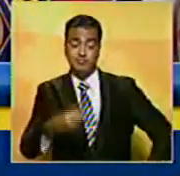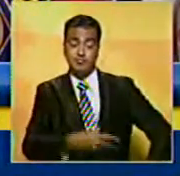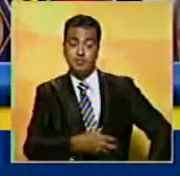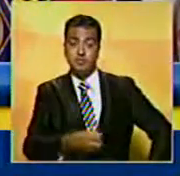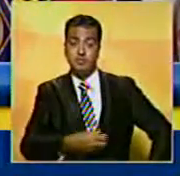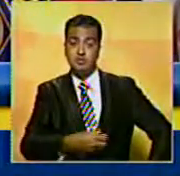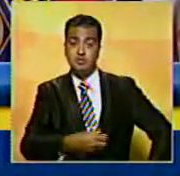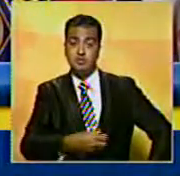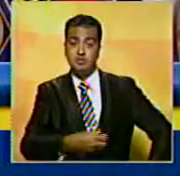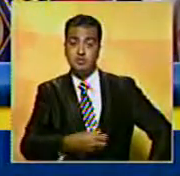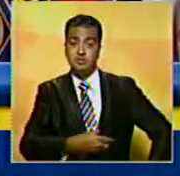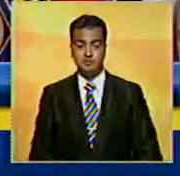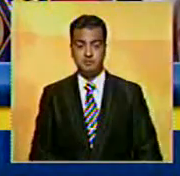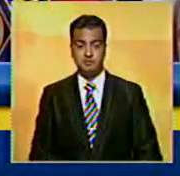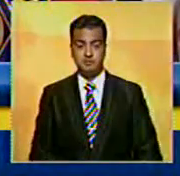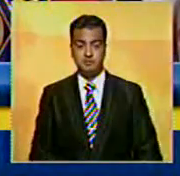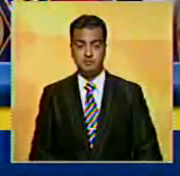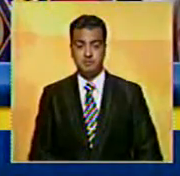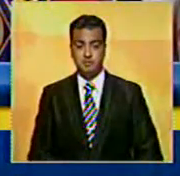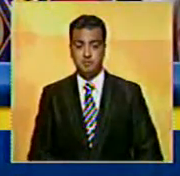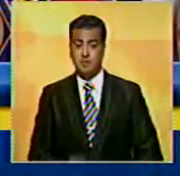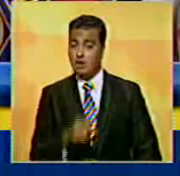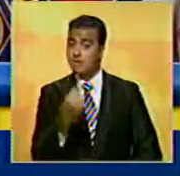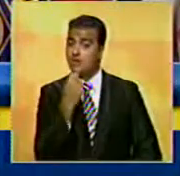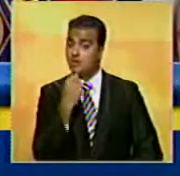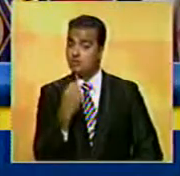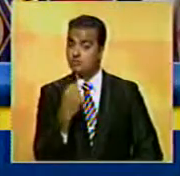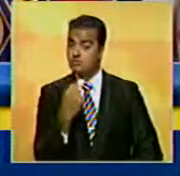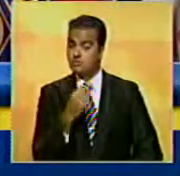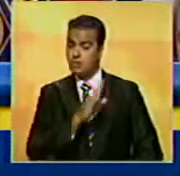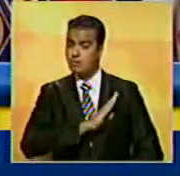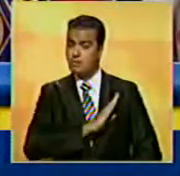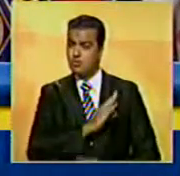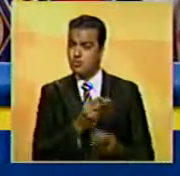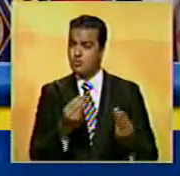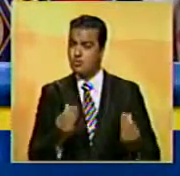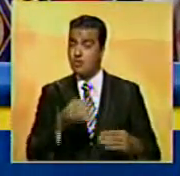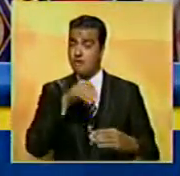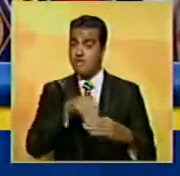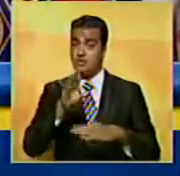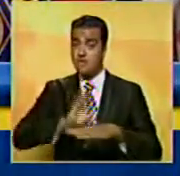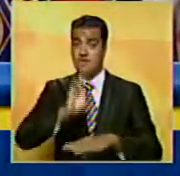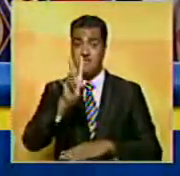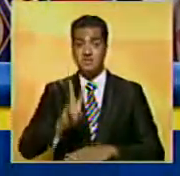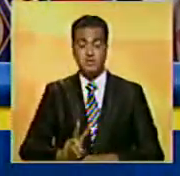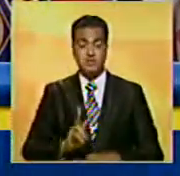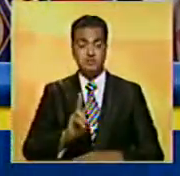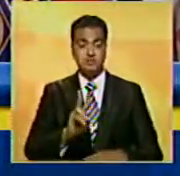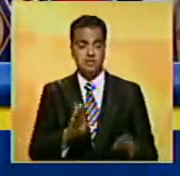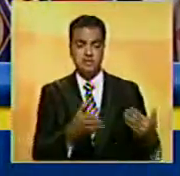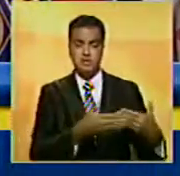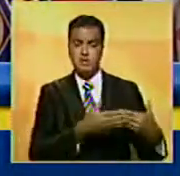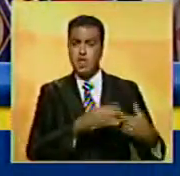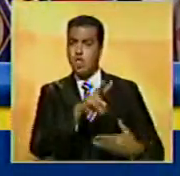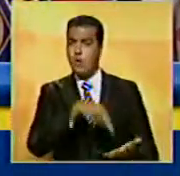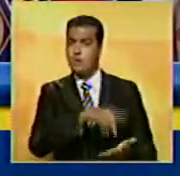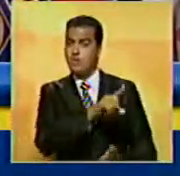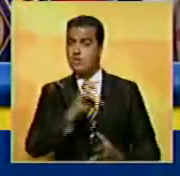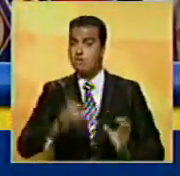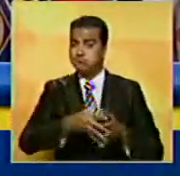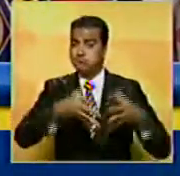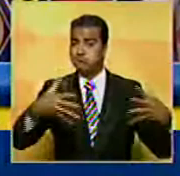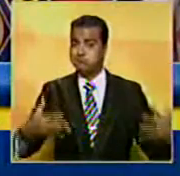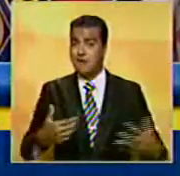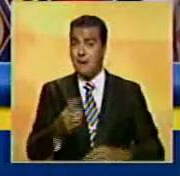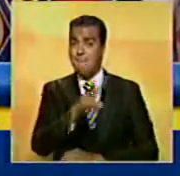de los venezolanos González resaltó que según las propias cifras del bcb Venezuela cerró el 2012 con una tasa de inflación